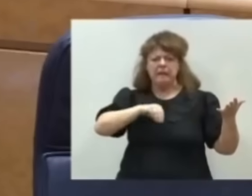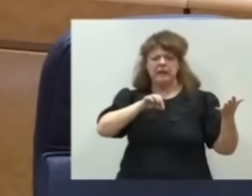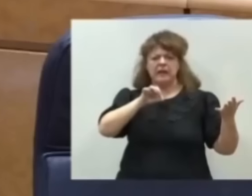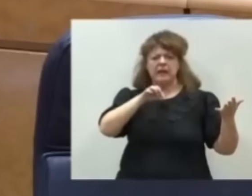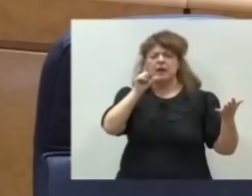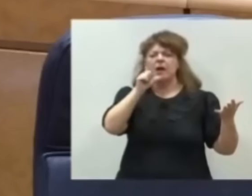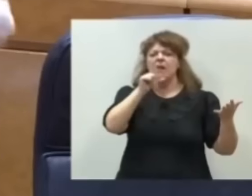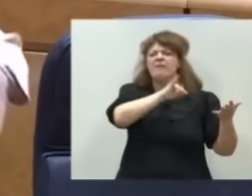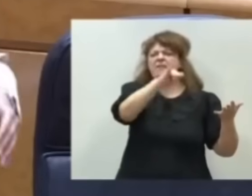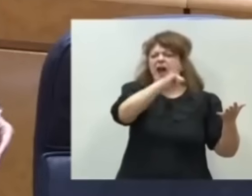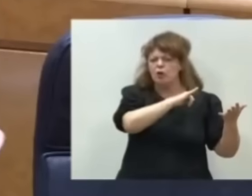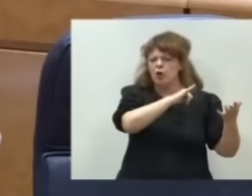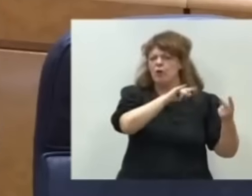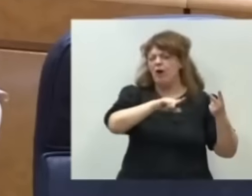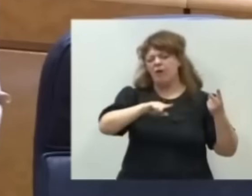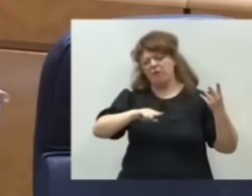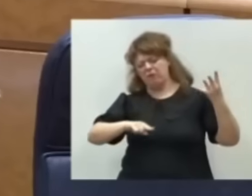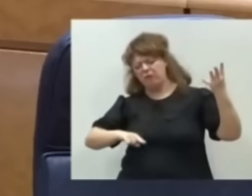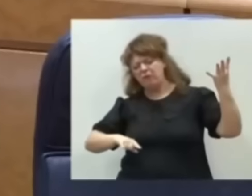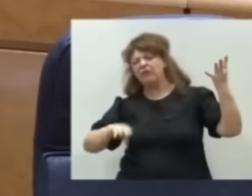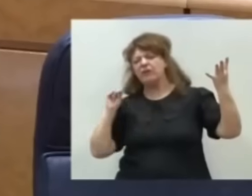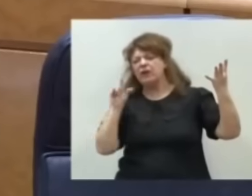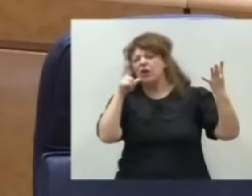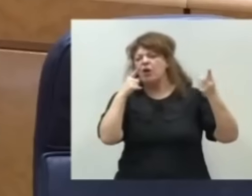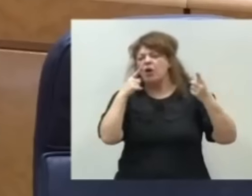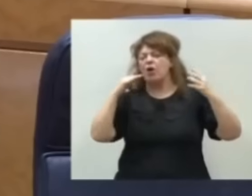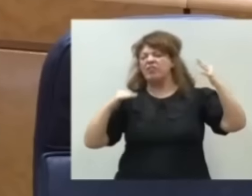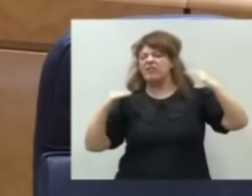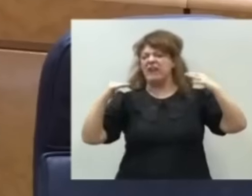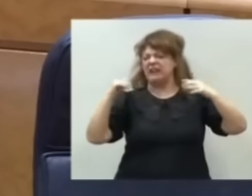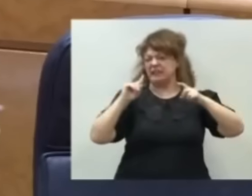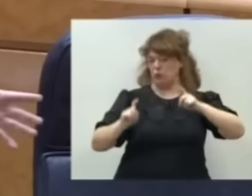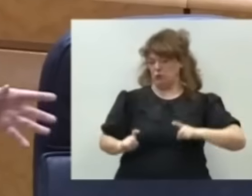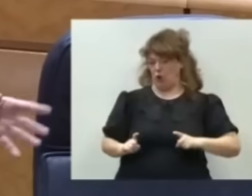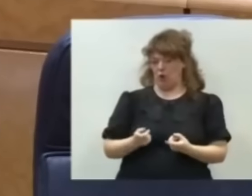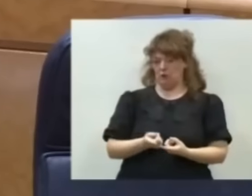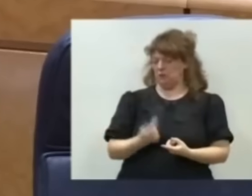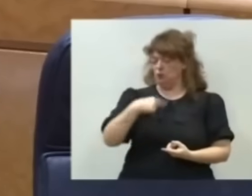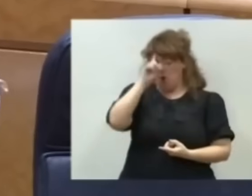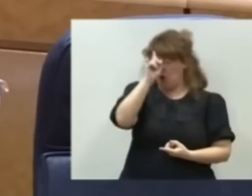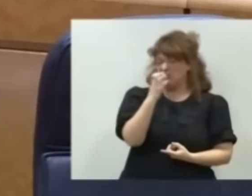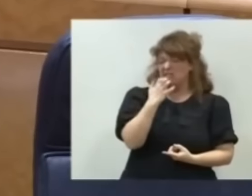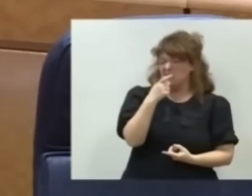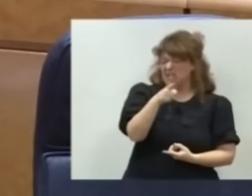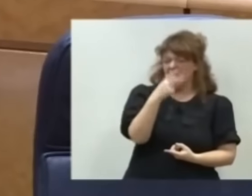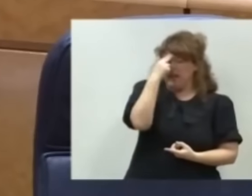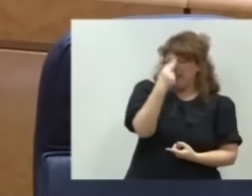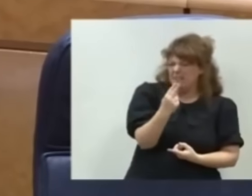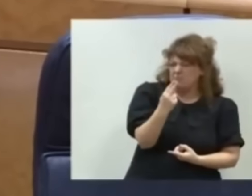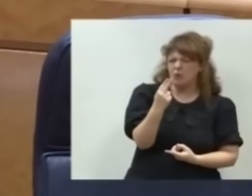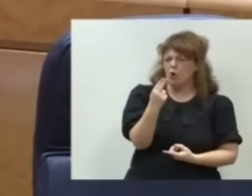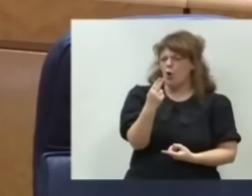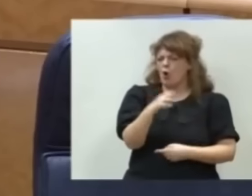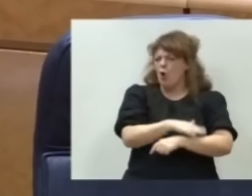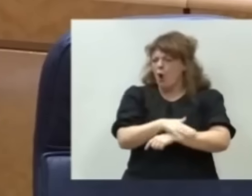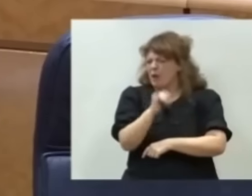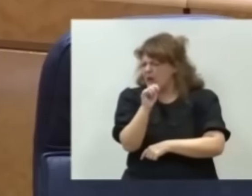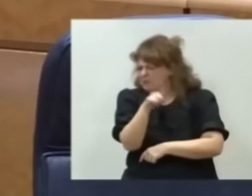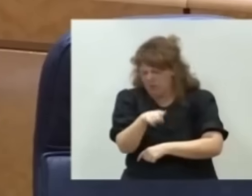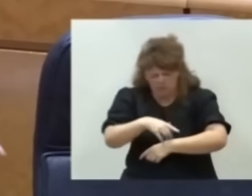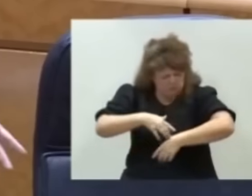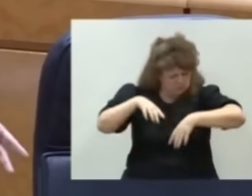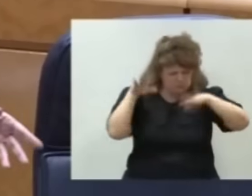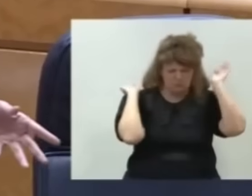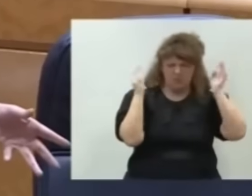por el Falcón y terminando con las diferentes cuestiones. Yo no sé si a usted le falta el respeto al gobierno,